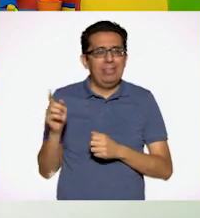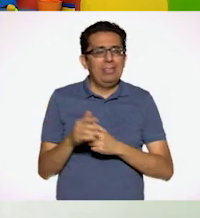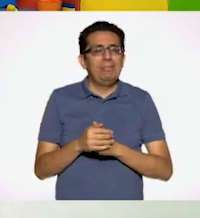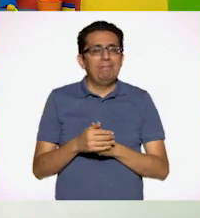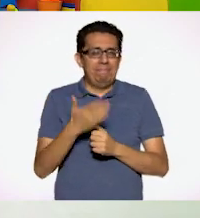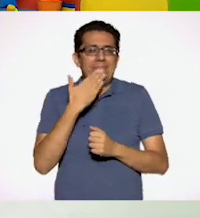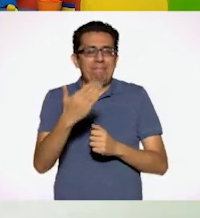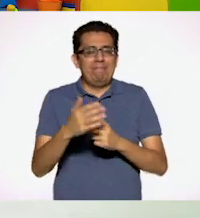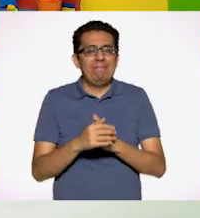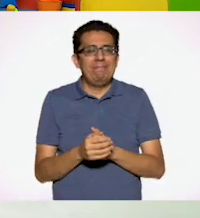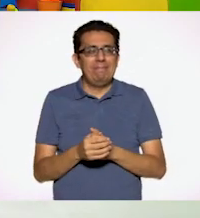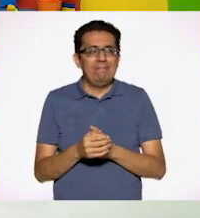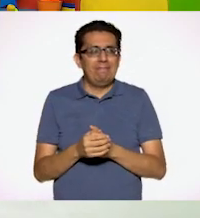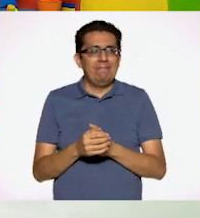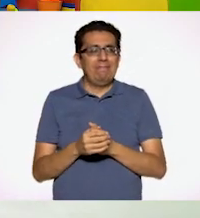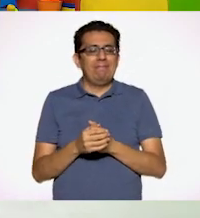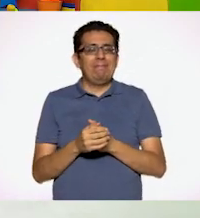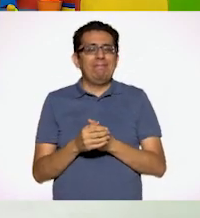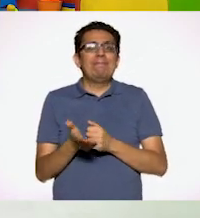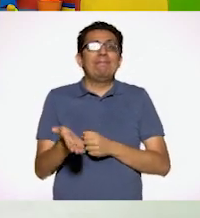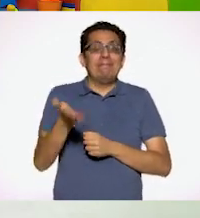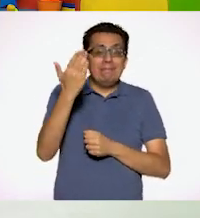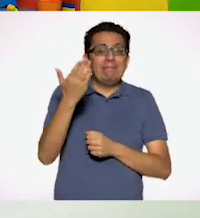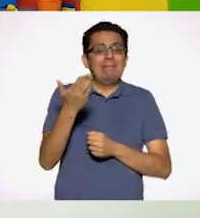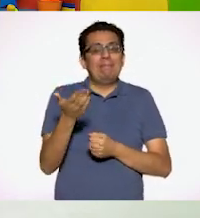Muy bien. Lo golpeamos.